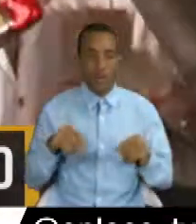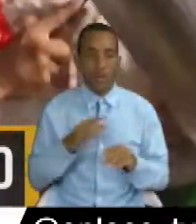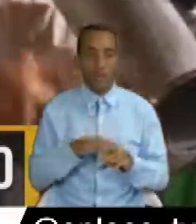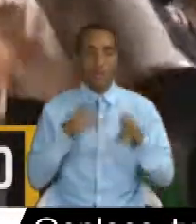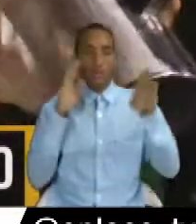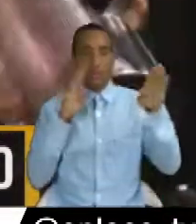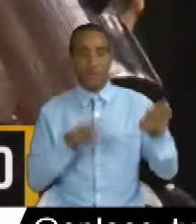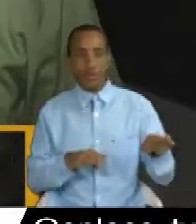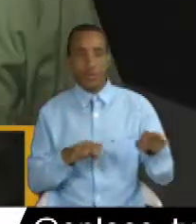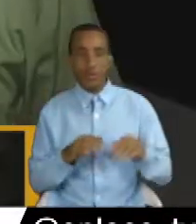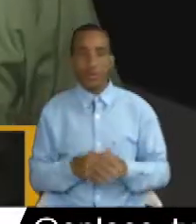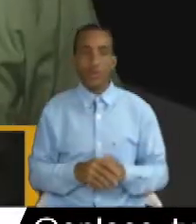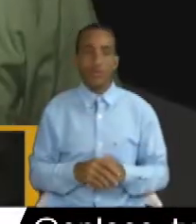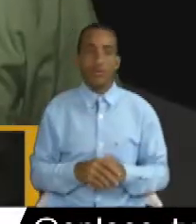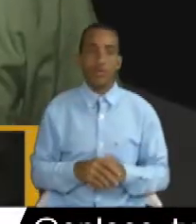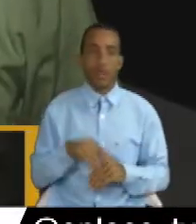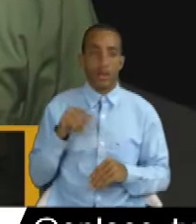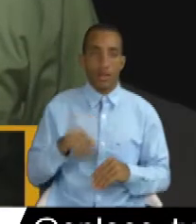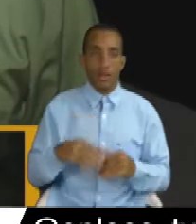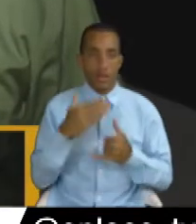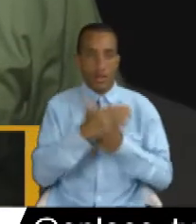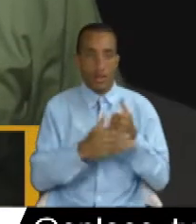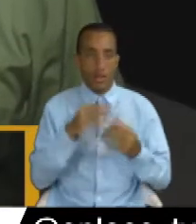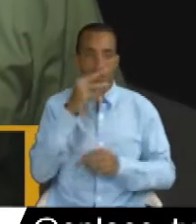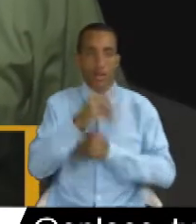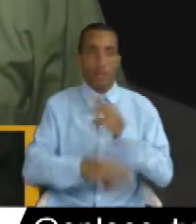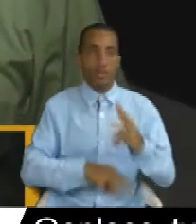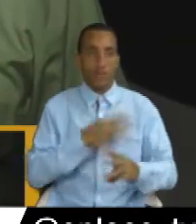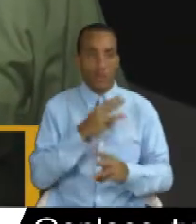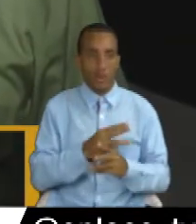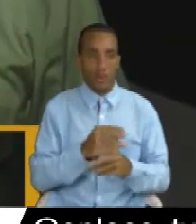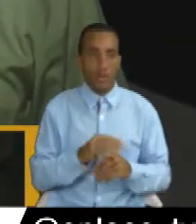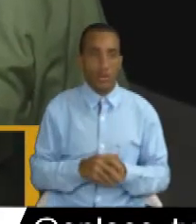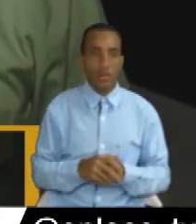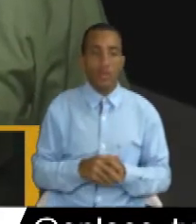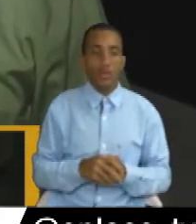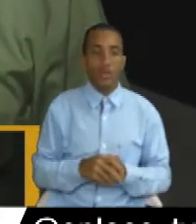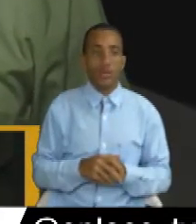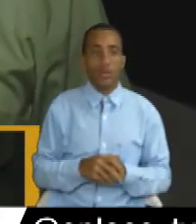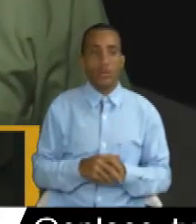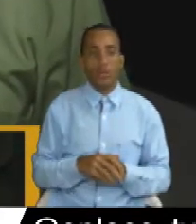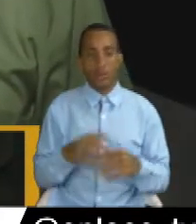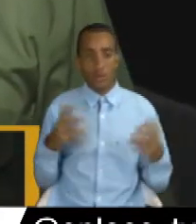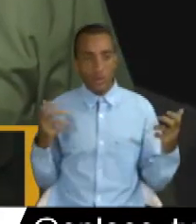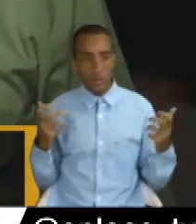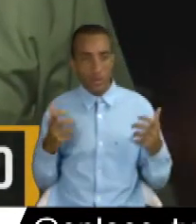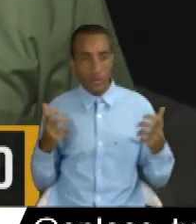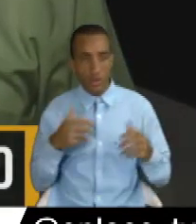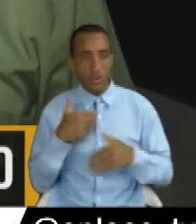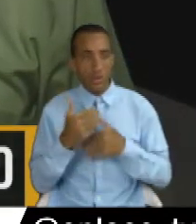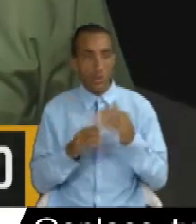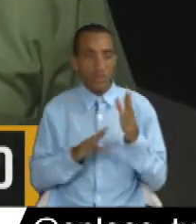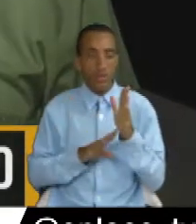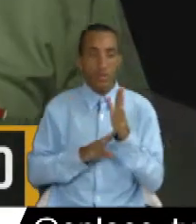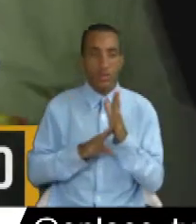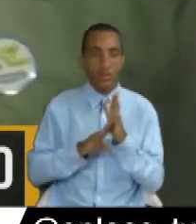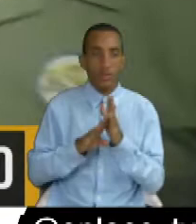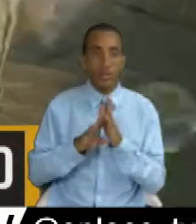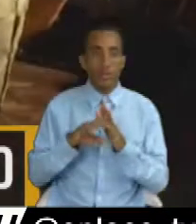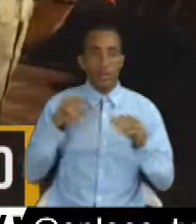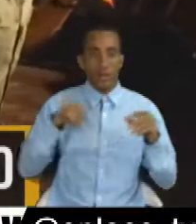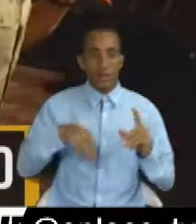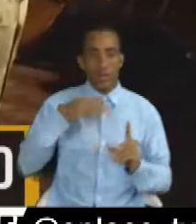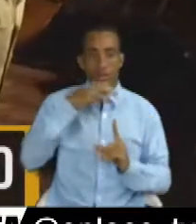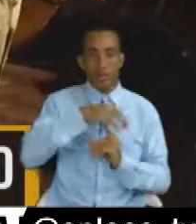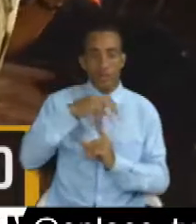representatividad del país en el resto del mundo. Y el vallenato es un folclore que cada vez crece. Aquí tenemos un festival